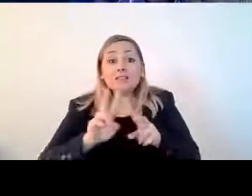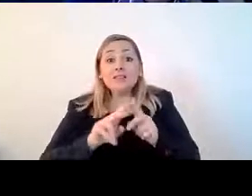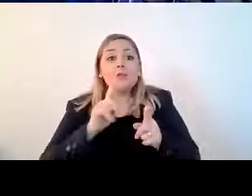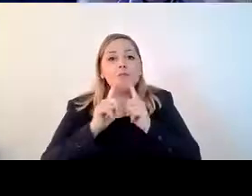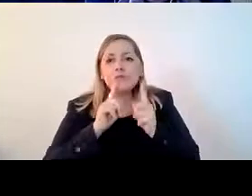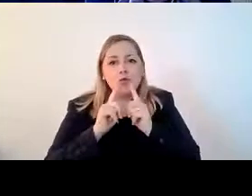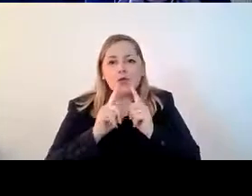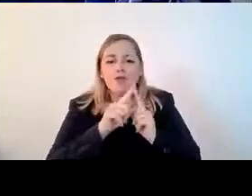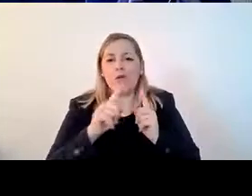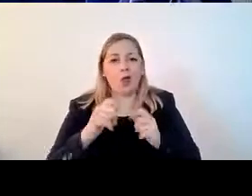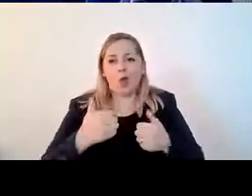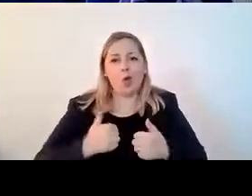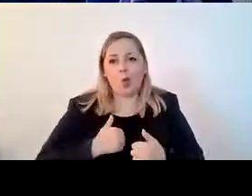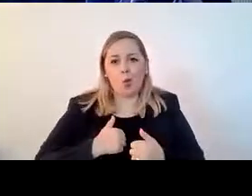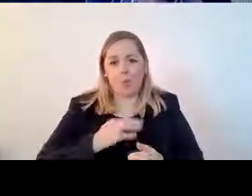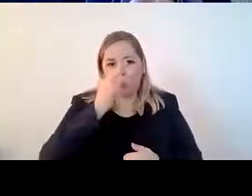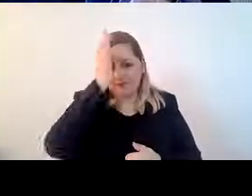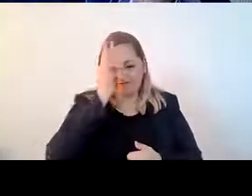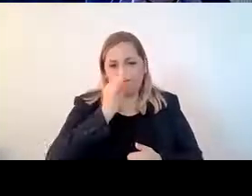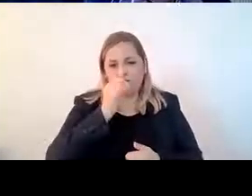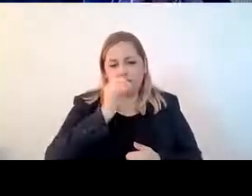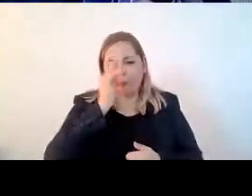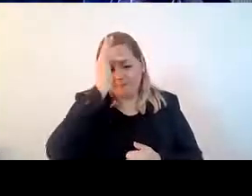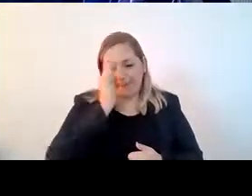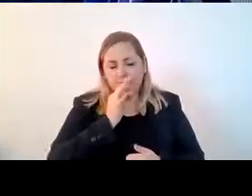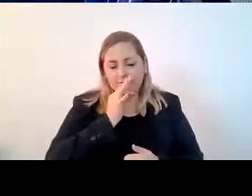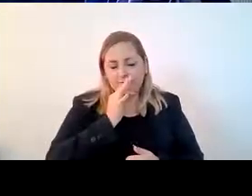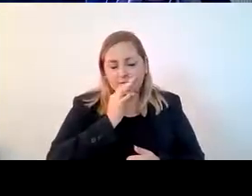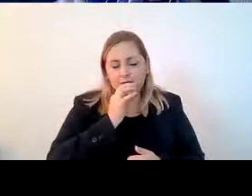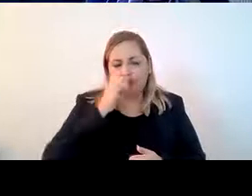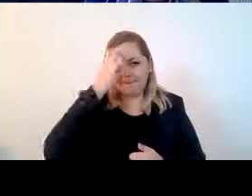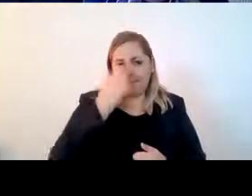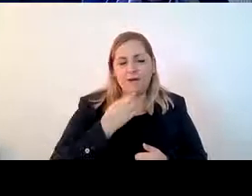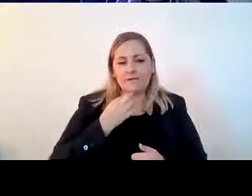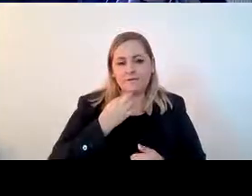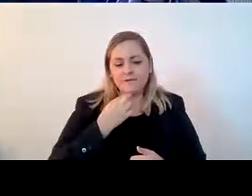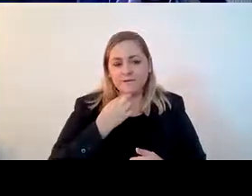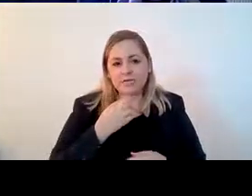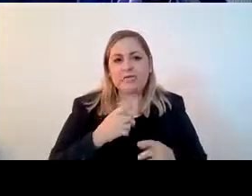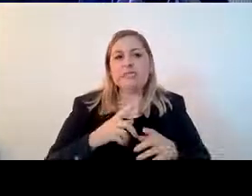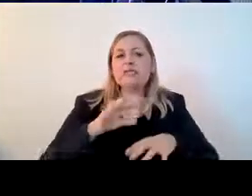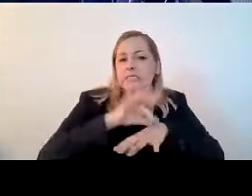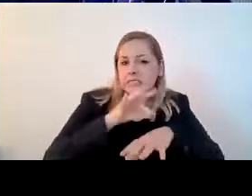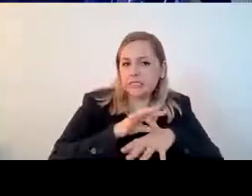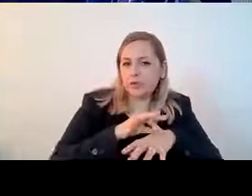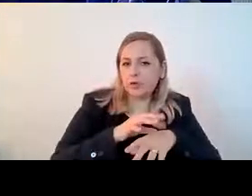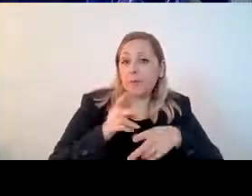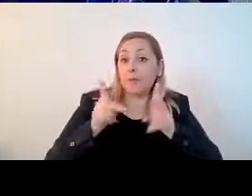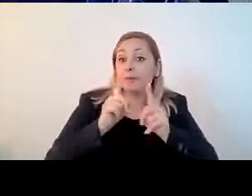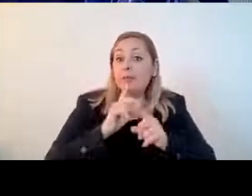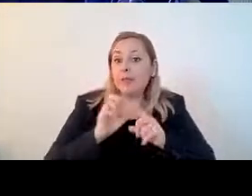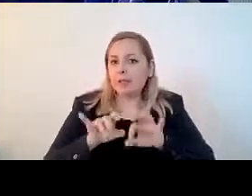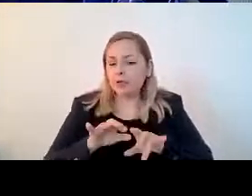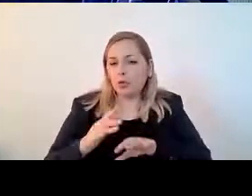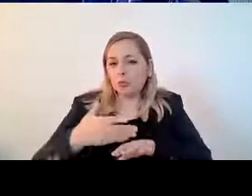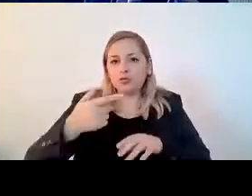caen en el perfil de tipo clínico. Y eso lo permite estos test computarizados. Pero ojo, no es cuestión de estar